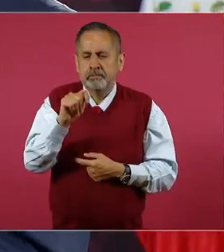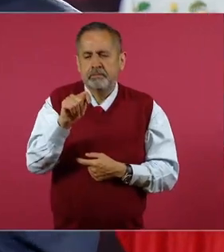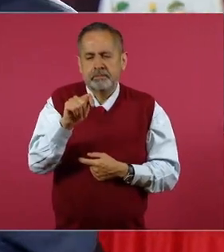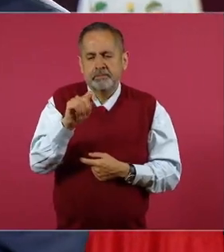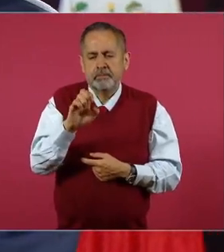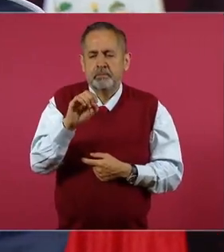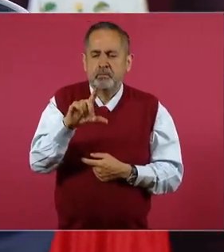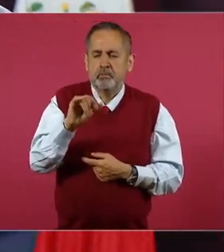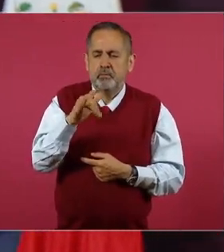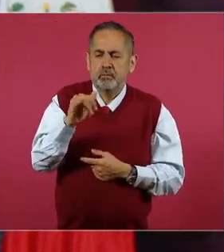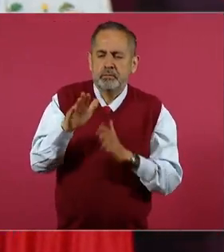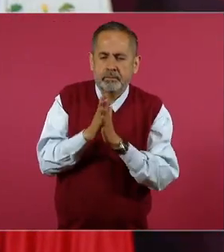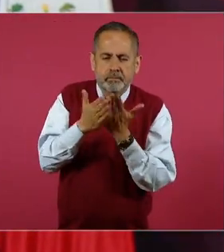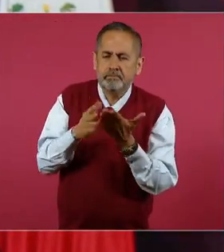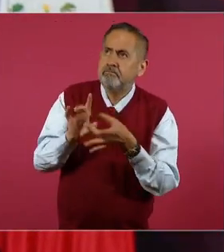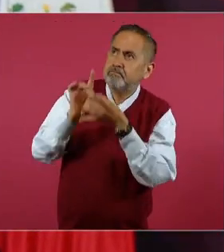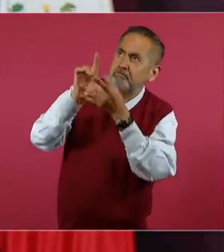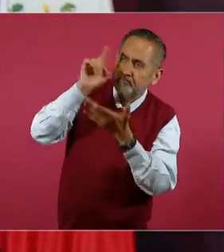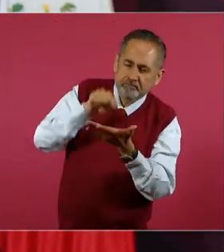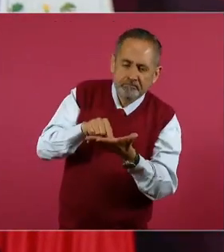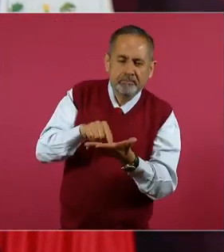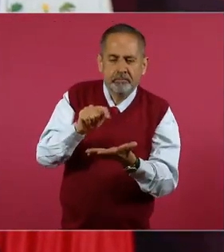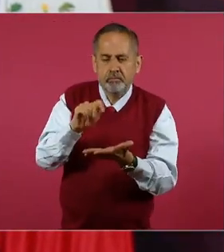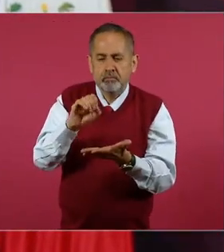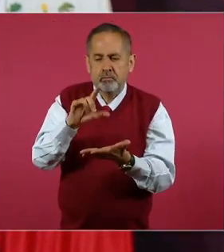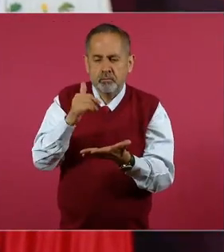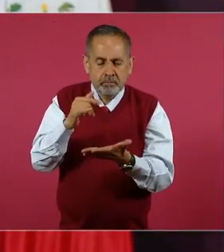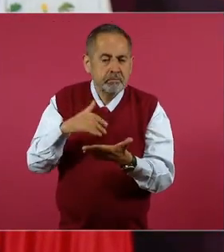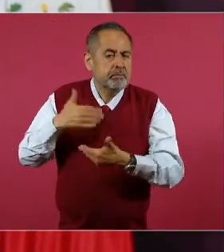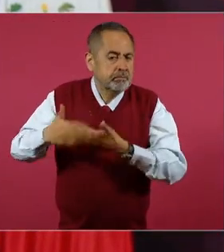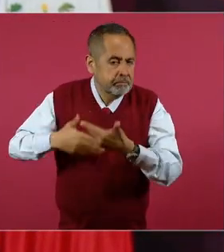con el paso del tiempo se ha vuelto un movimiento